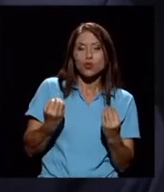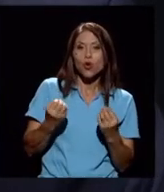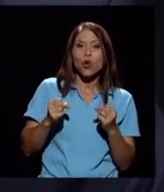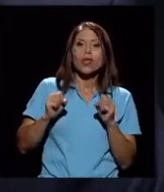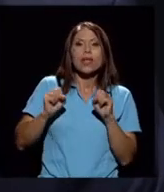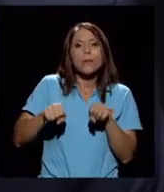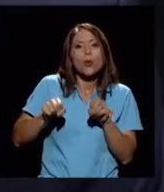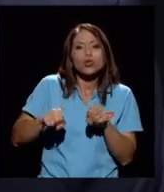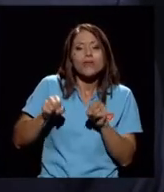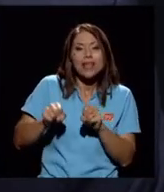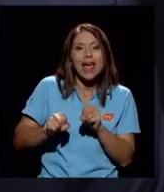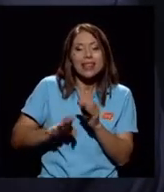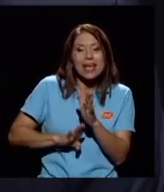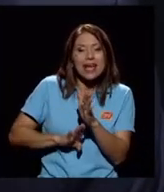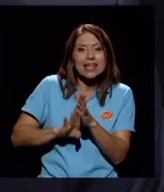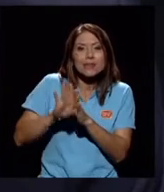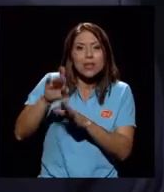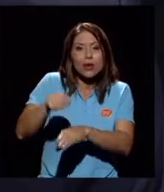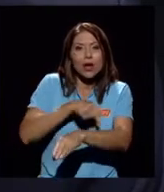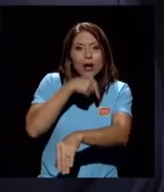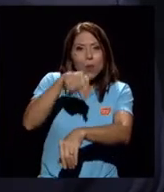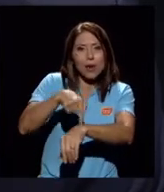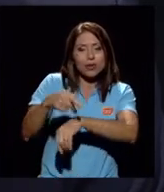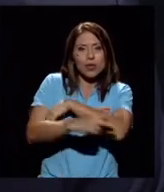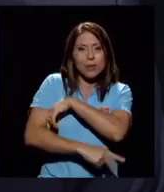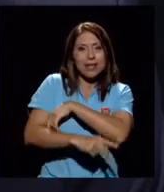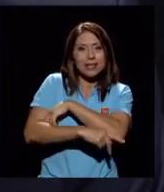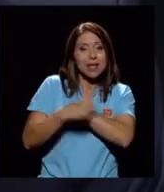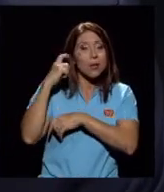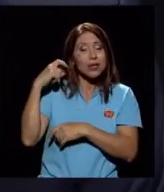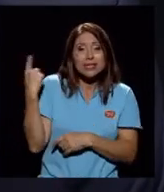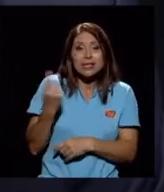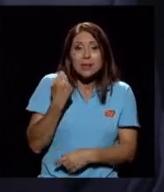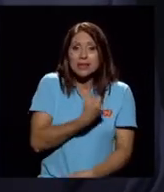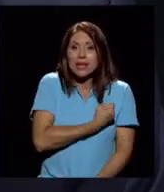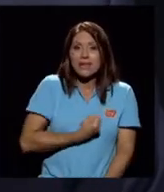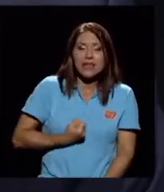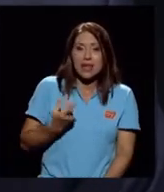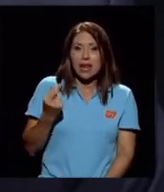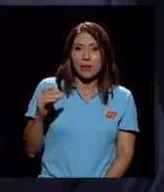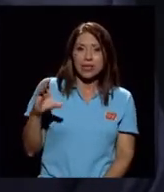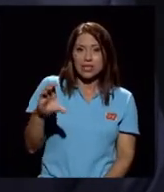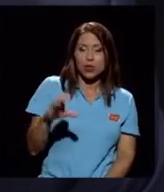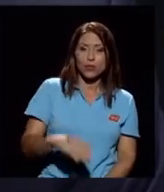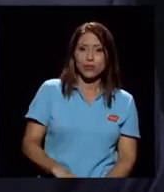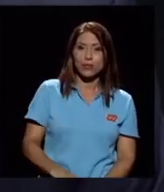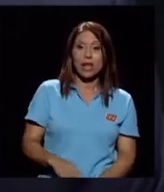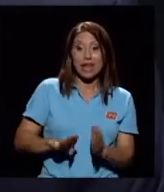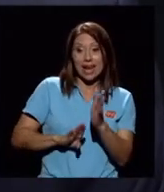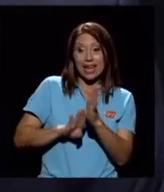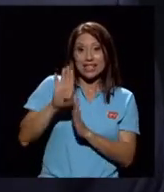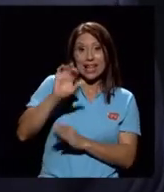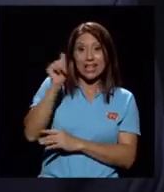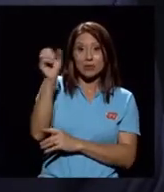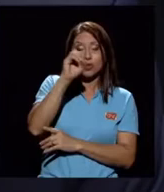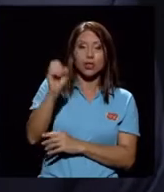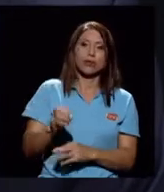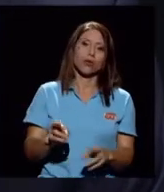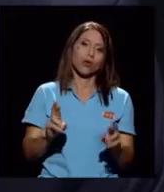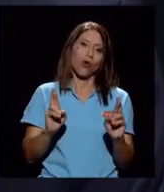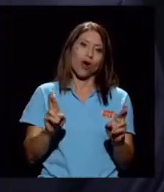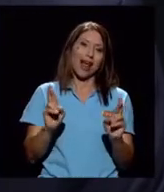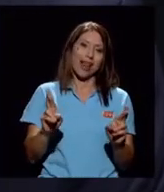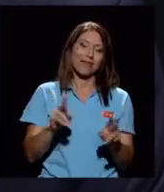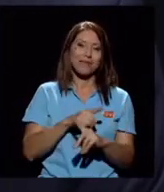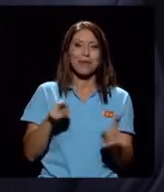del país pues sí como en todo ese esfuerzo siempre lo que se sacrifica la inversión crecer 10 ojalá pero